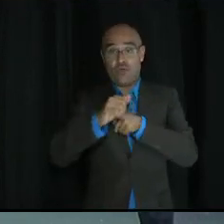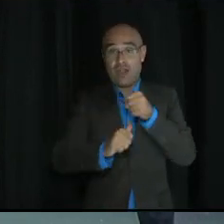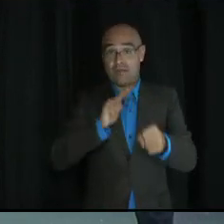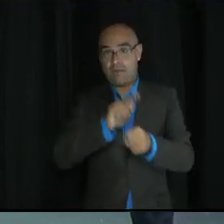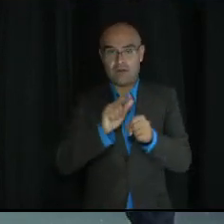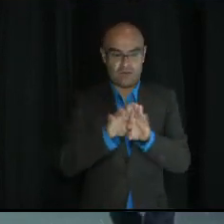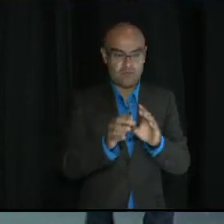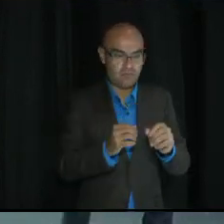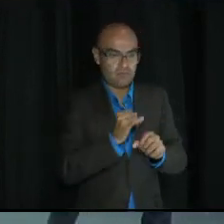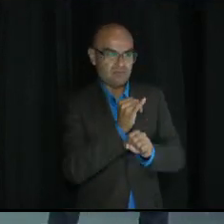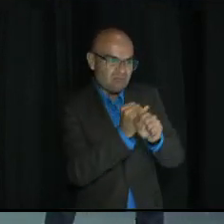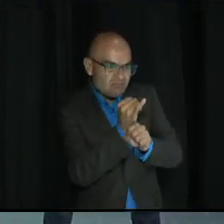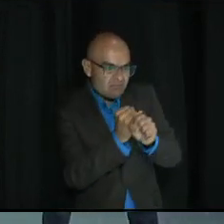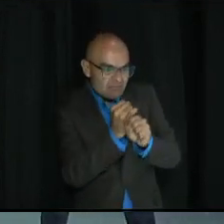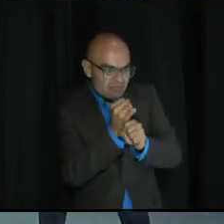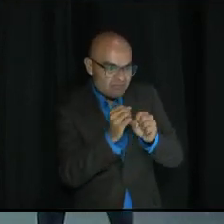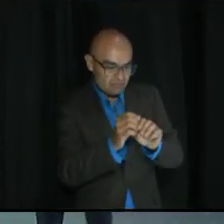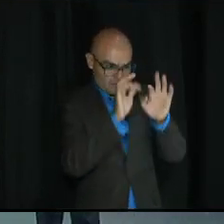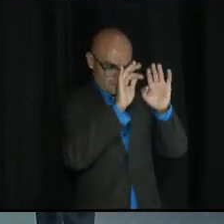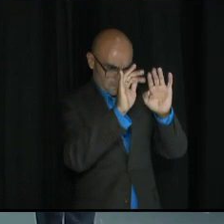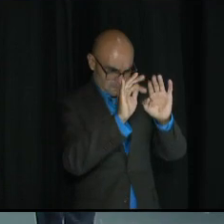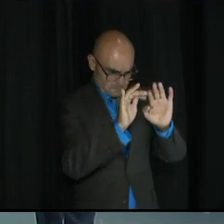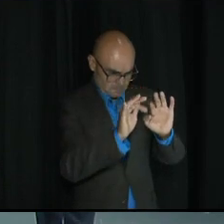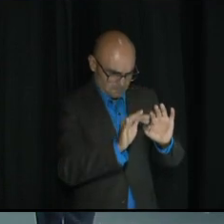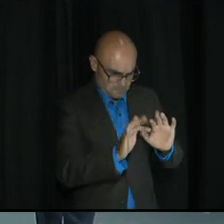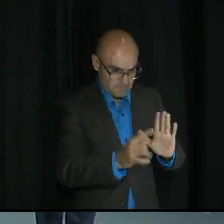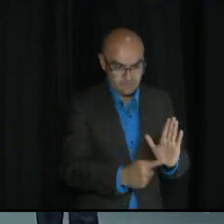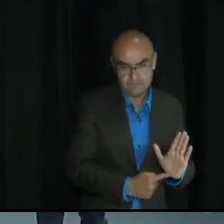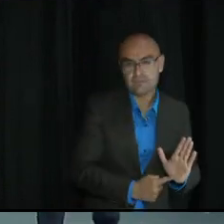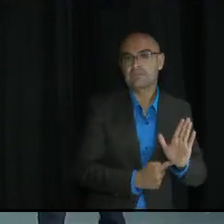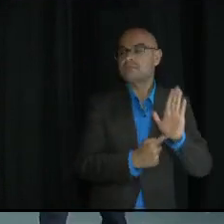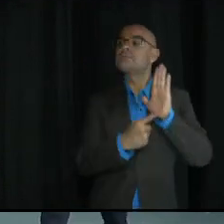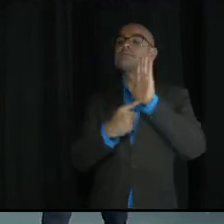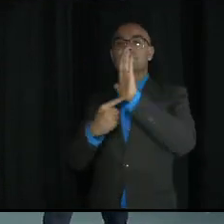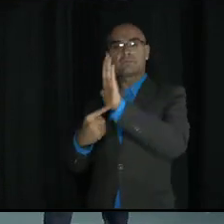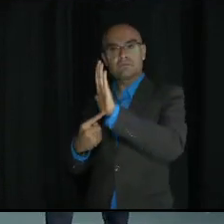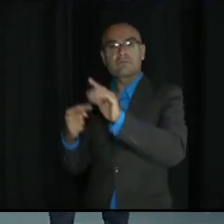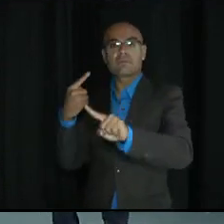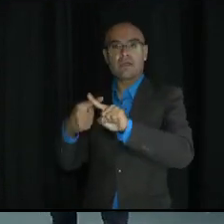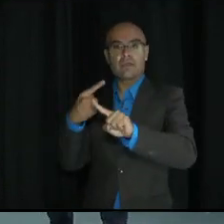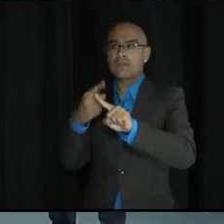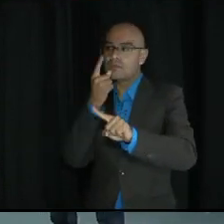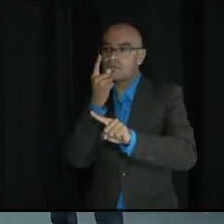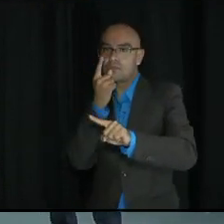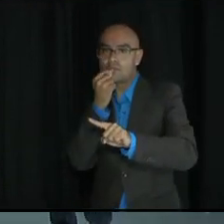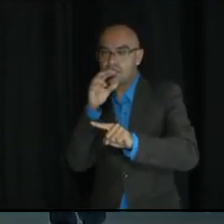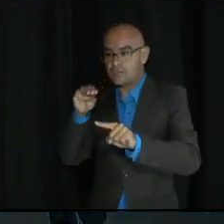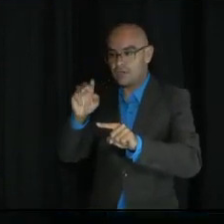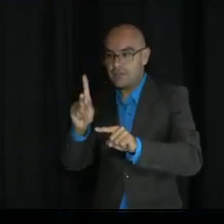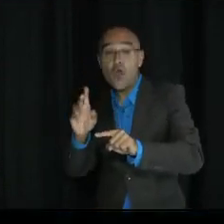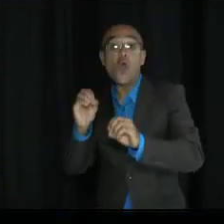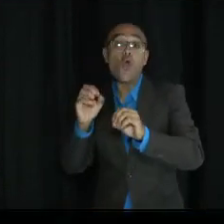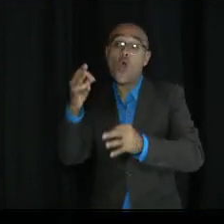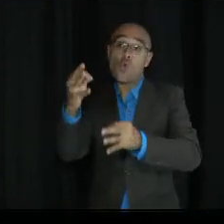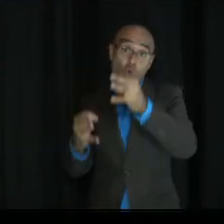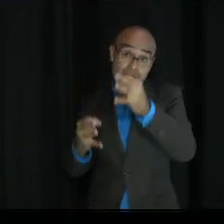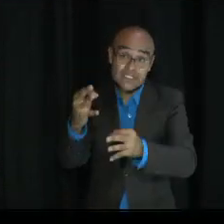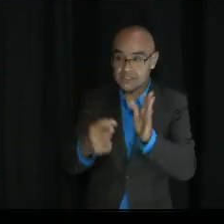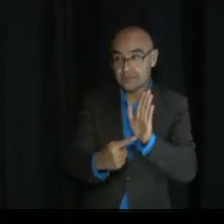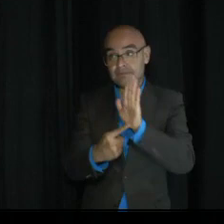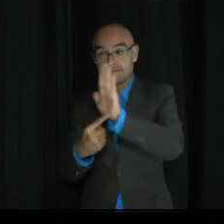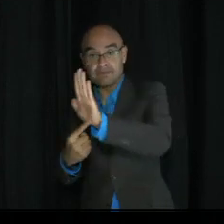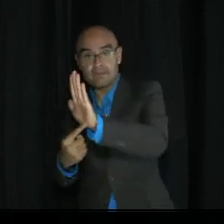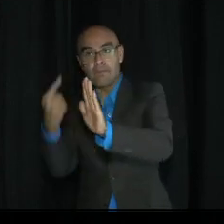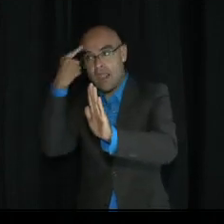momento de que pueda ser llevada a cabo esa información al órgano jurisdiccional, también con una función, ya sea para poder solicitar una orden de